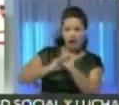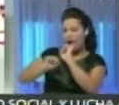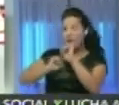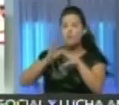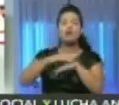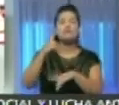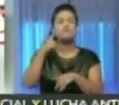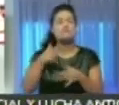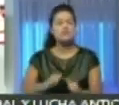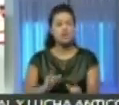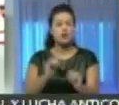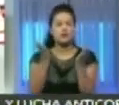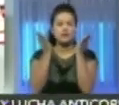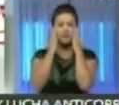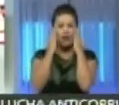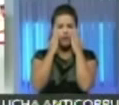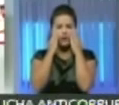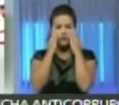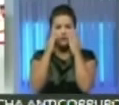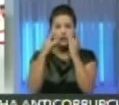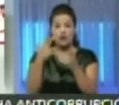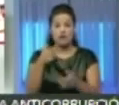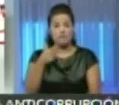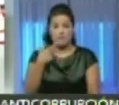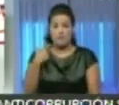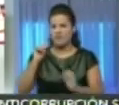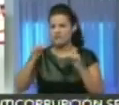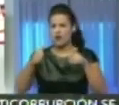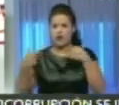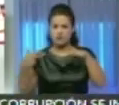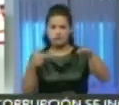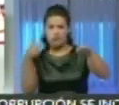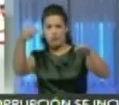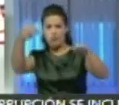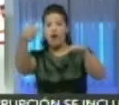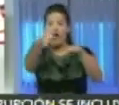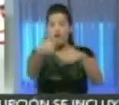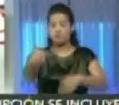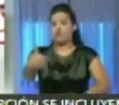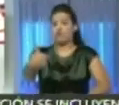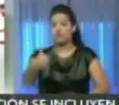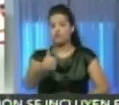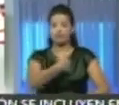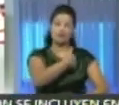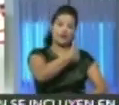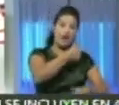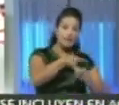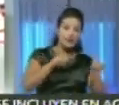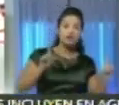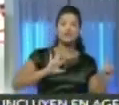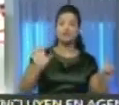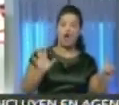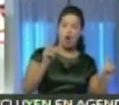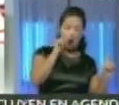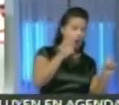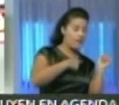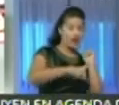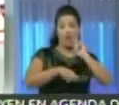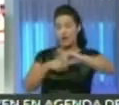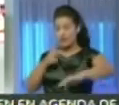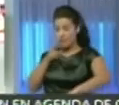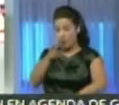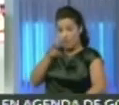destreza y abatir a dos de los sicarios que segundos antes